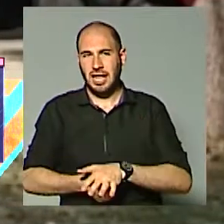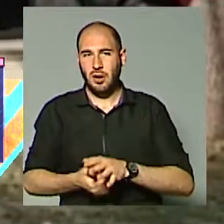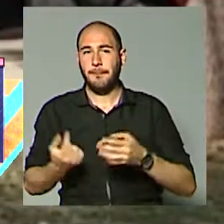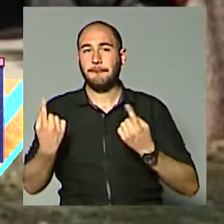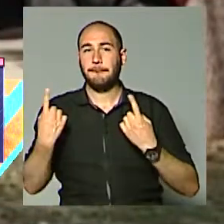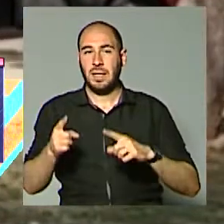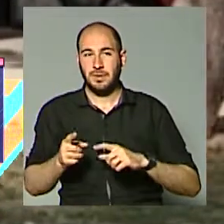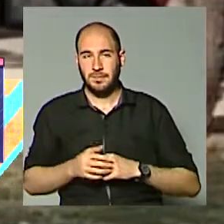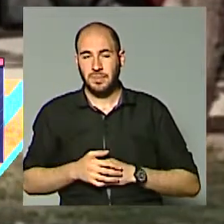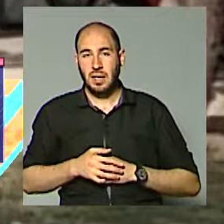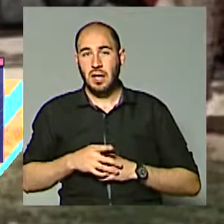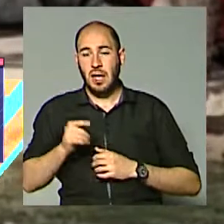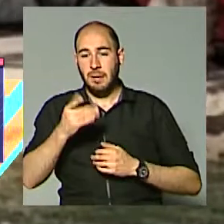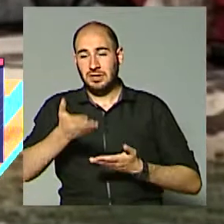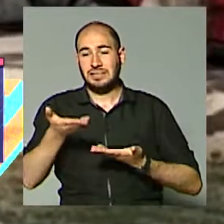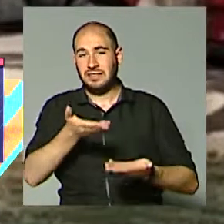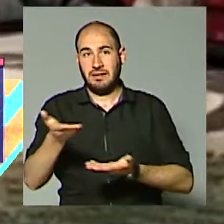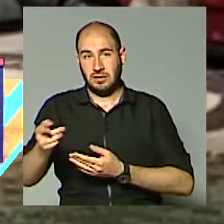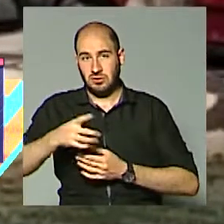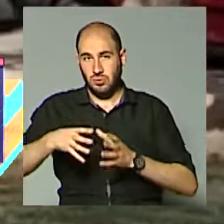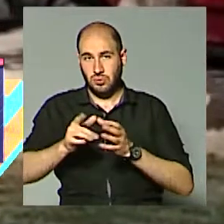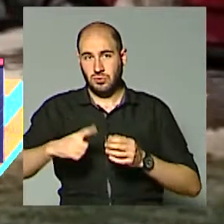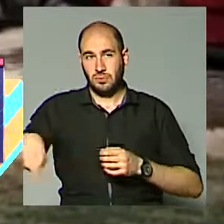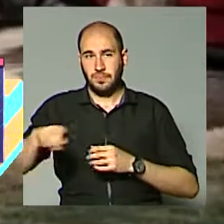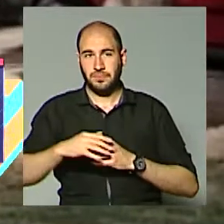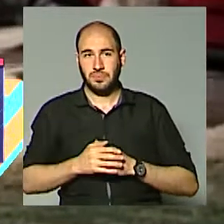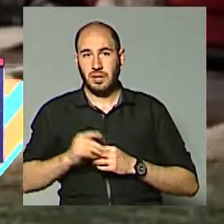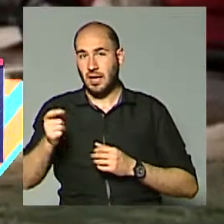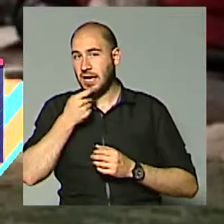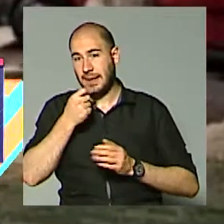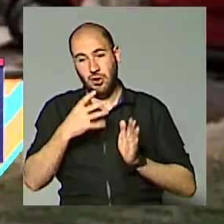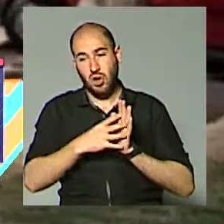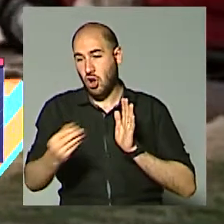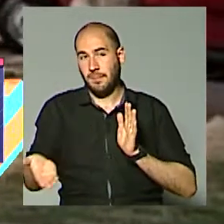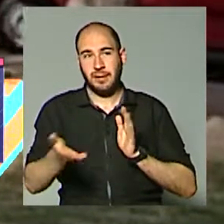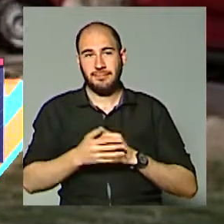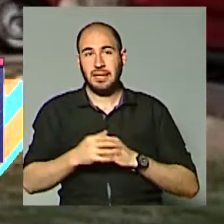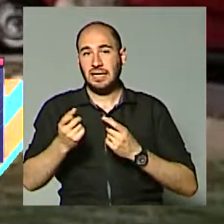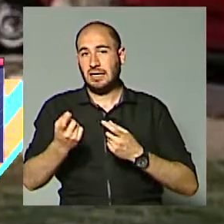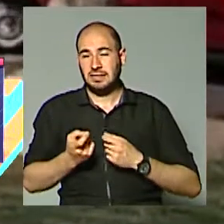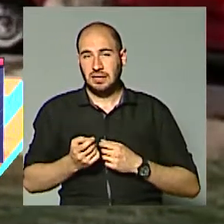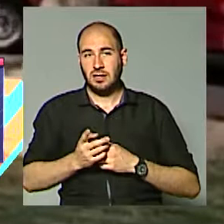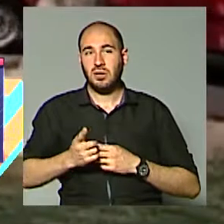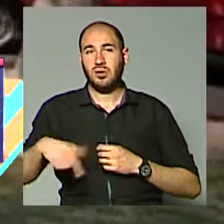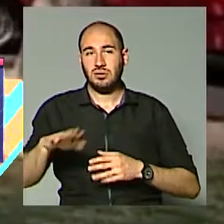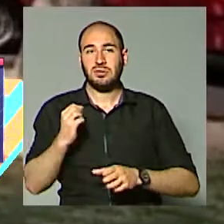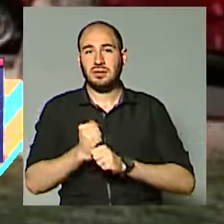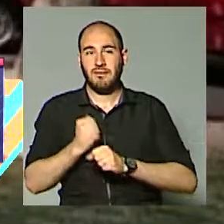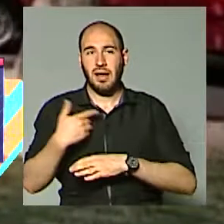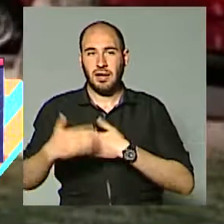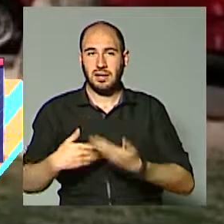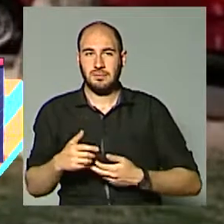pero estos prestadores de servicios tienen que dar el ejemplo. Entonces es necesario, y hemos estado